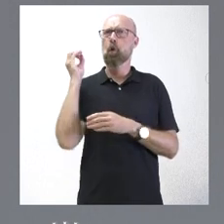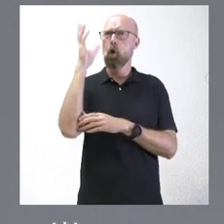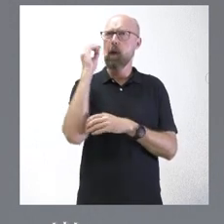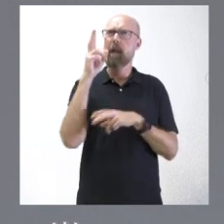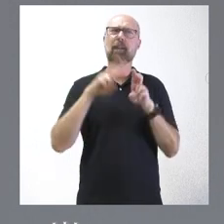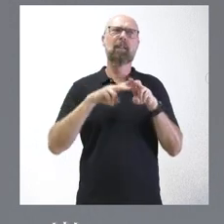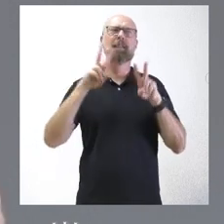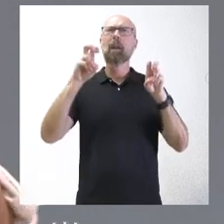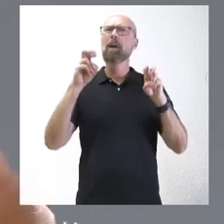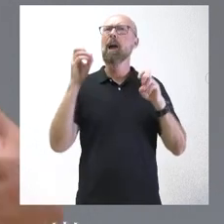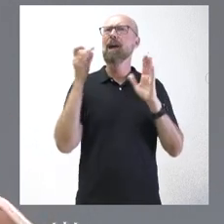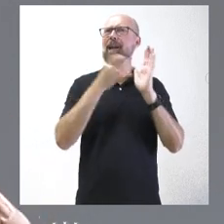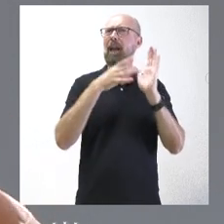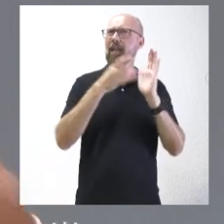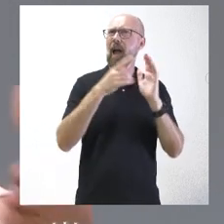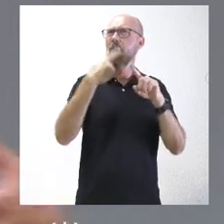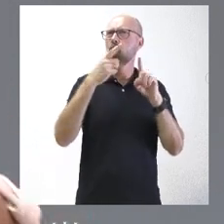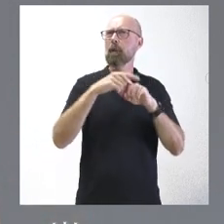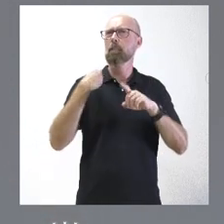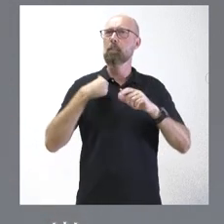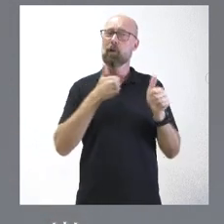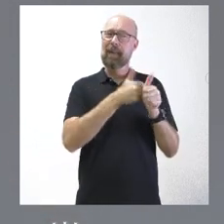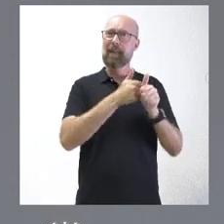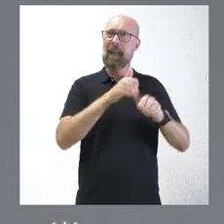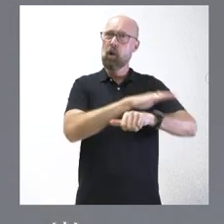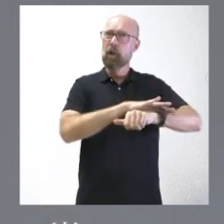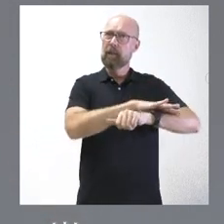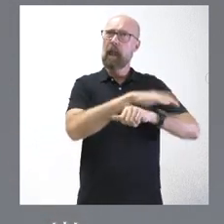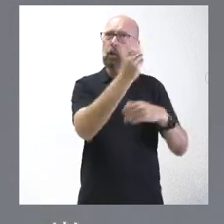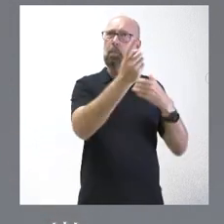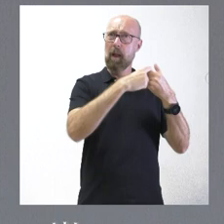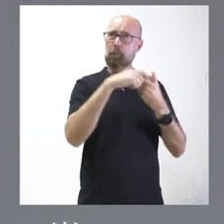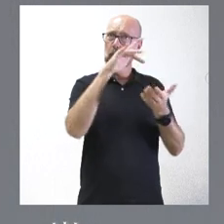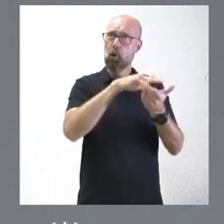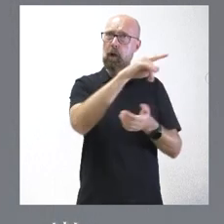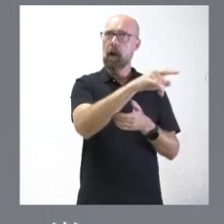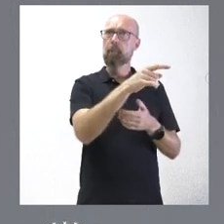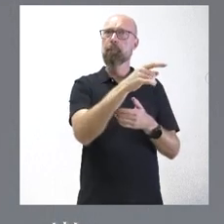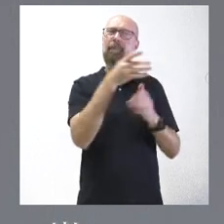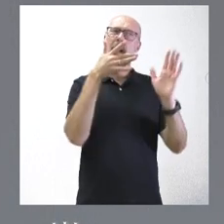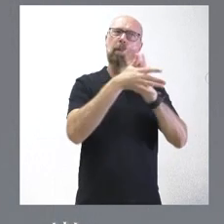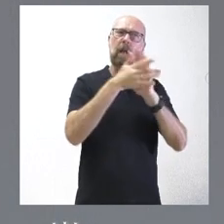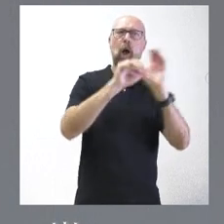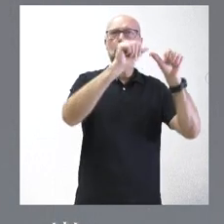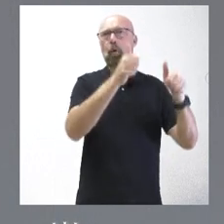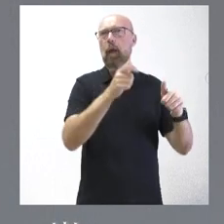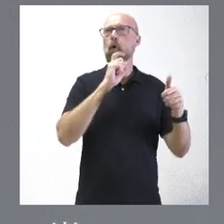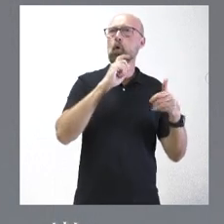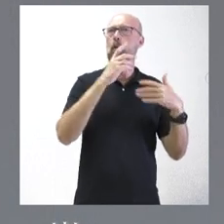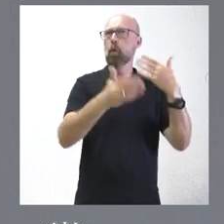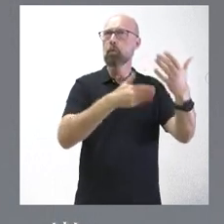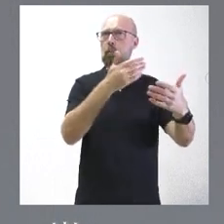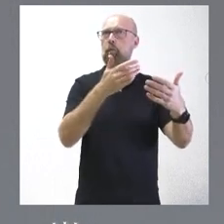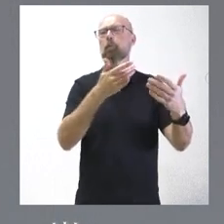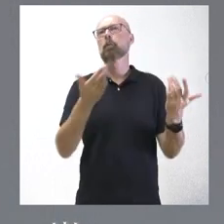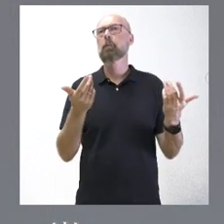pusimos en marcha en que el propio secretario de estado participó directamente explicando el modelo que estábamos